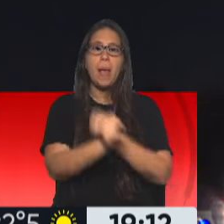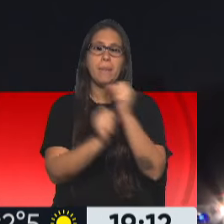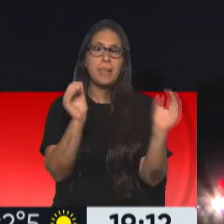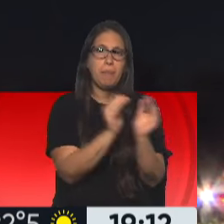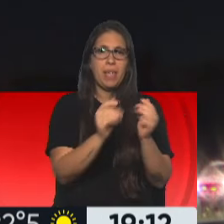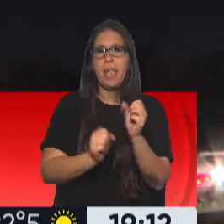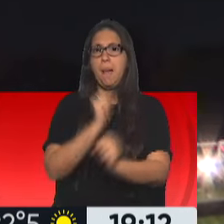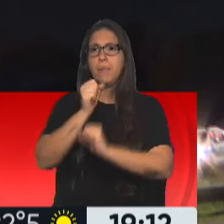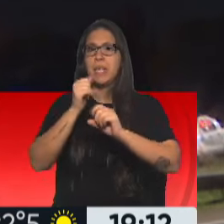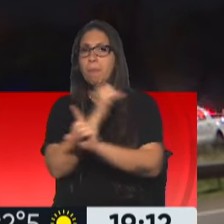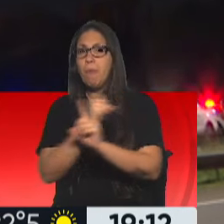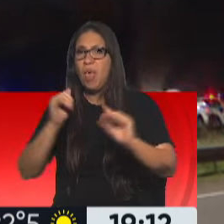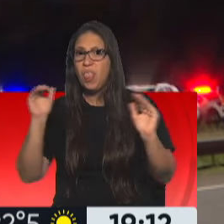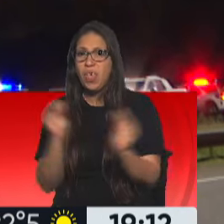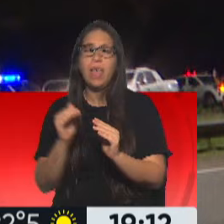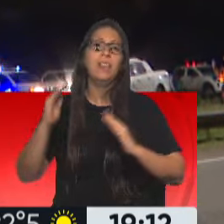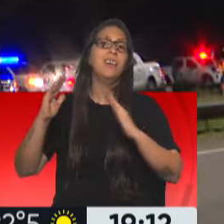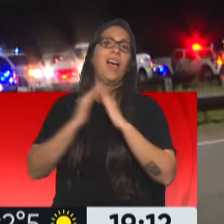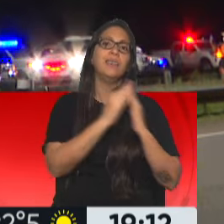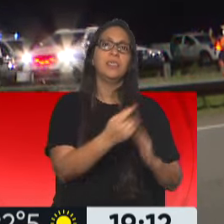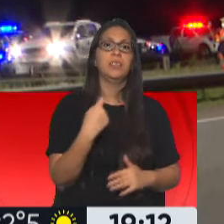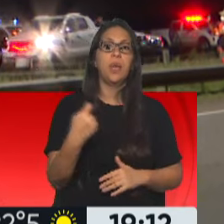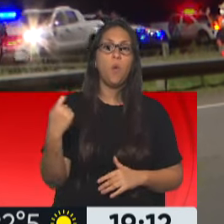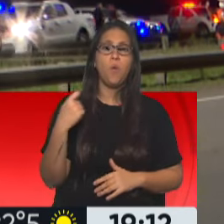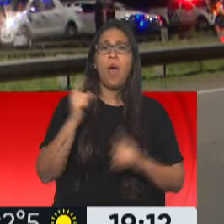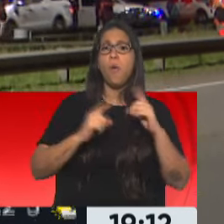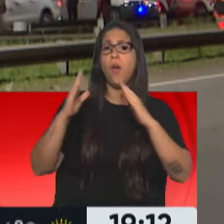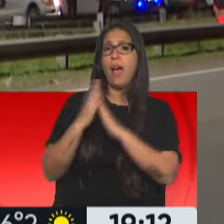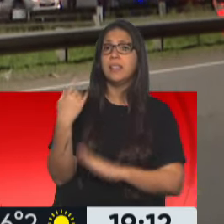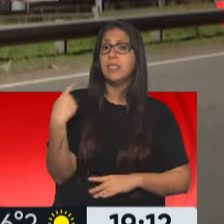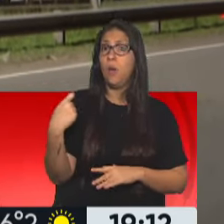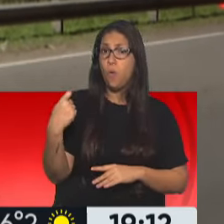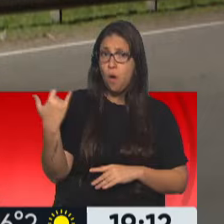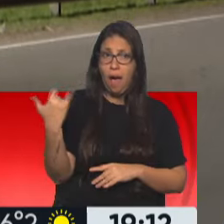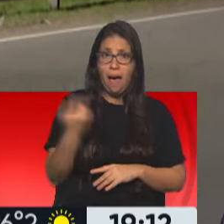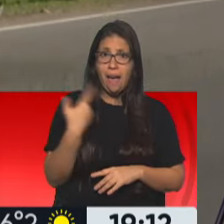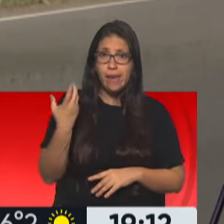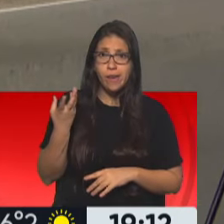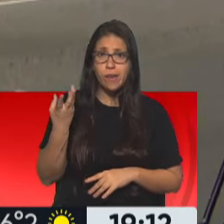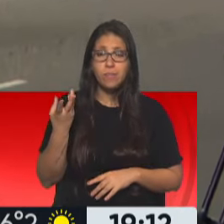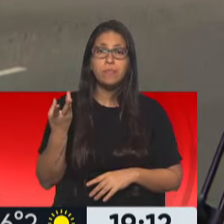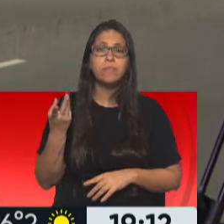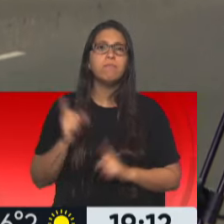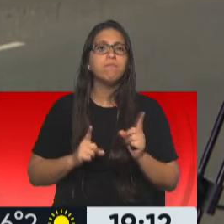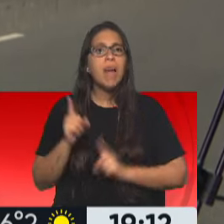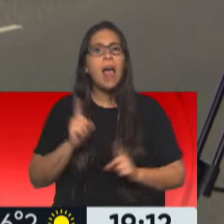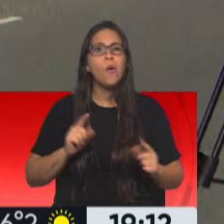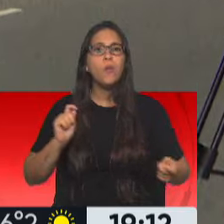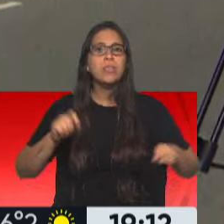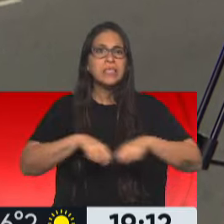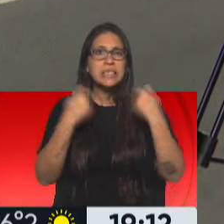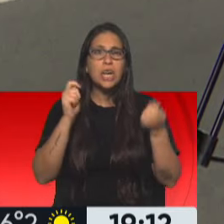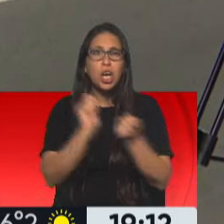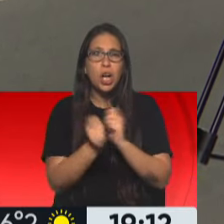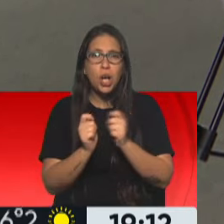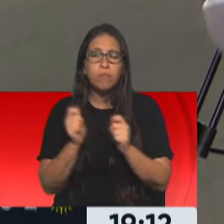medianas empresas y de los hogares. Muchas de las coberturas de hogares que tiene la gente cubre algunos de los daños que se ocasionaron. Entonces, por un